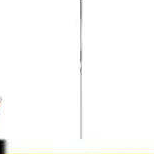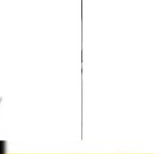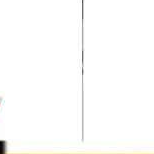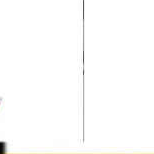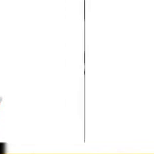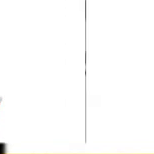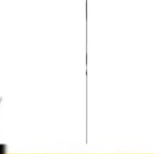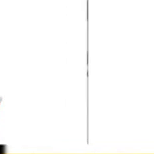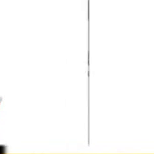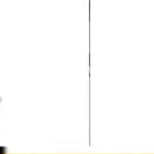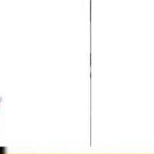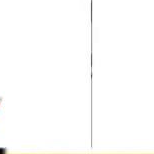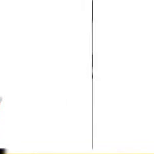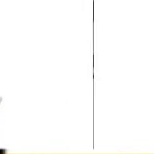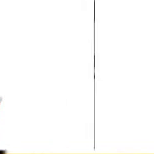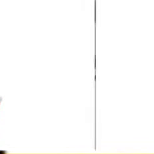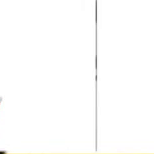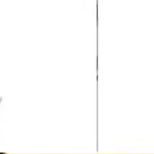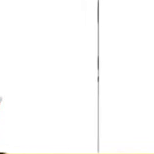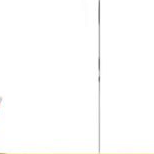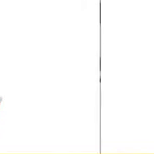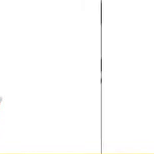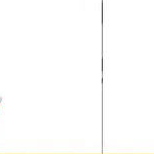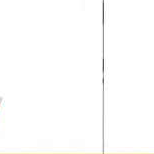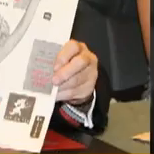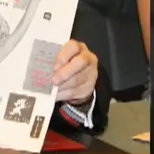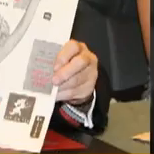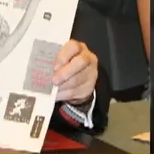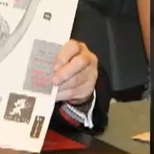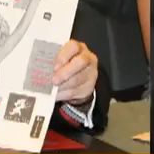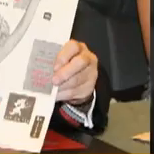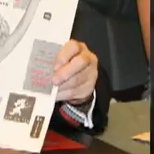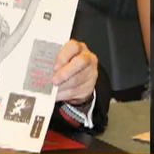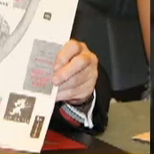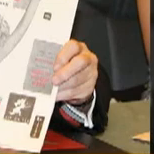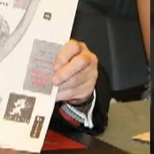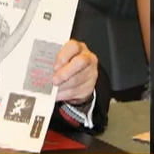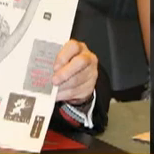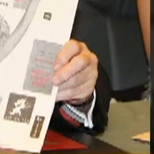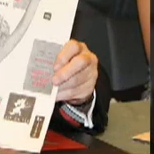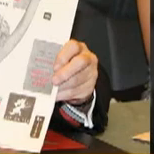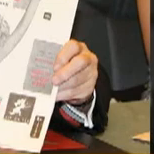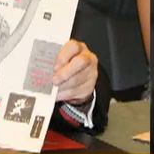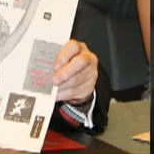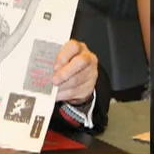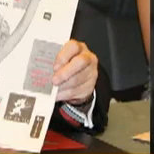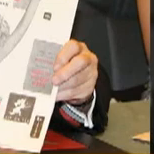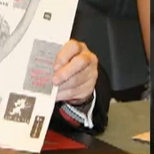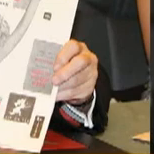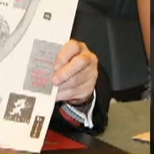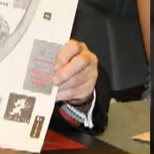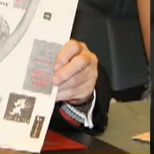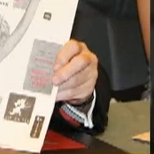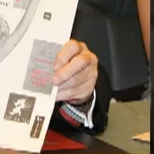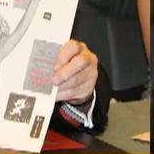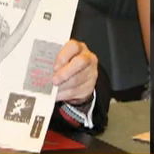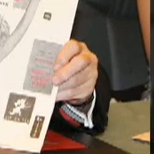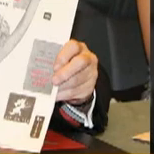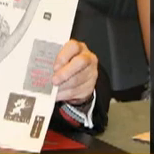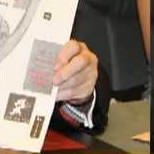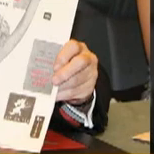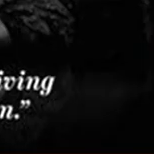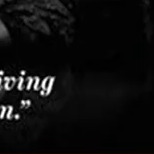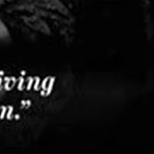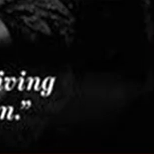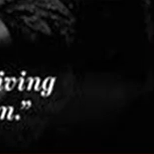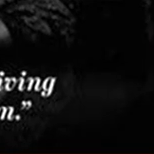un ícono por muchas razones, tenía 91 años de edad y según la revista murió en su casa pacíficamente y por causas naturales.